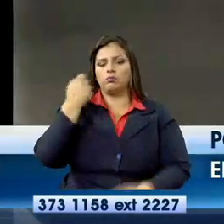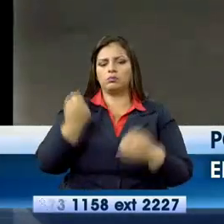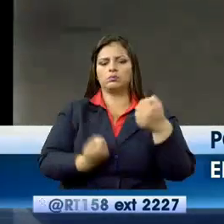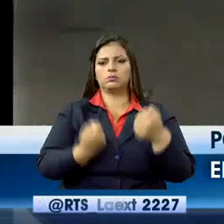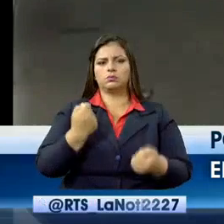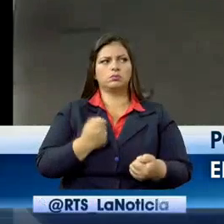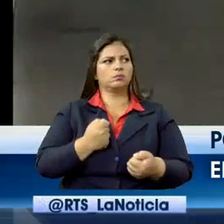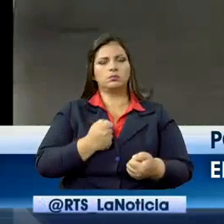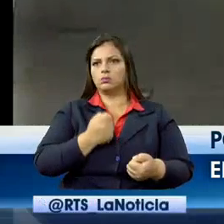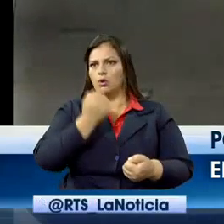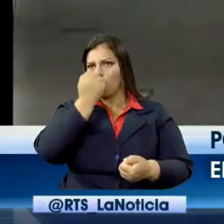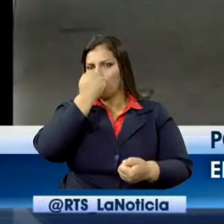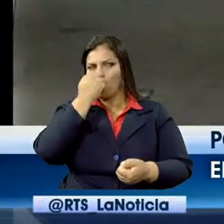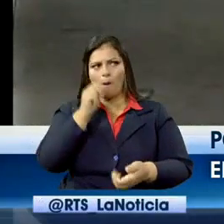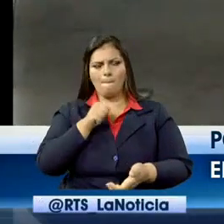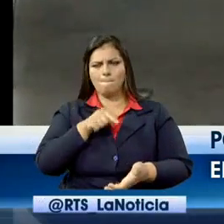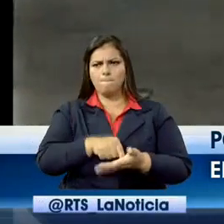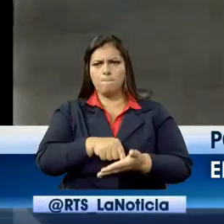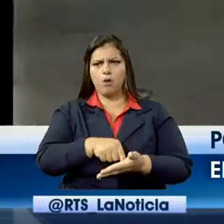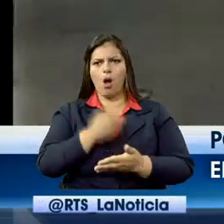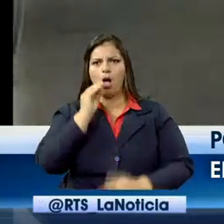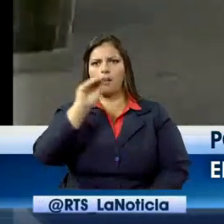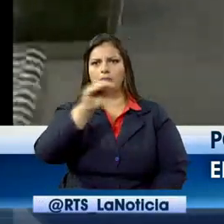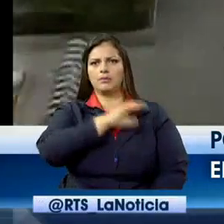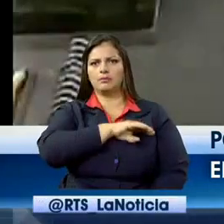de pánico del mismo.